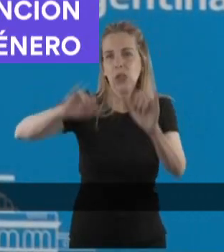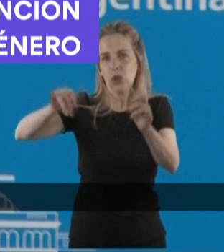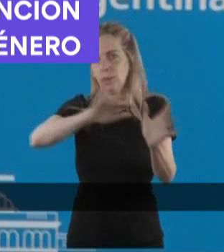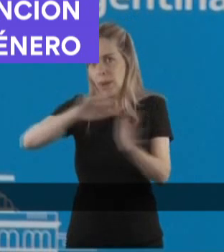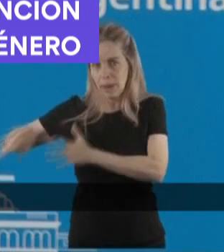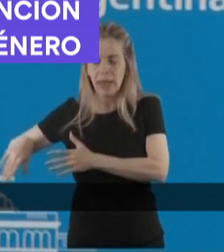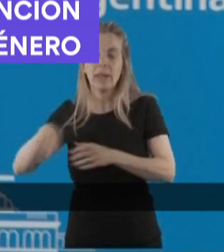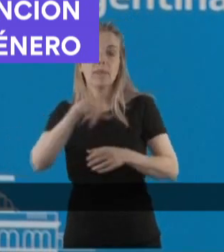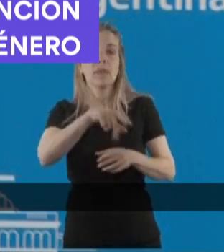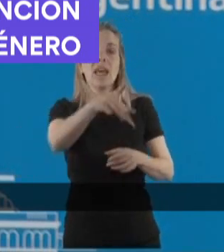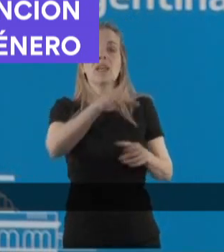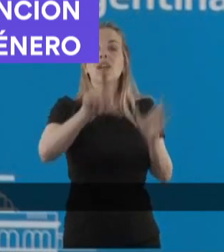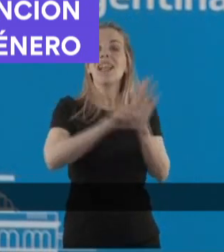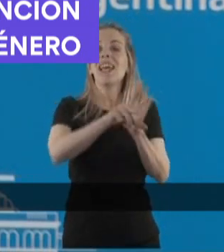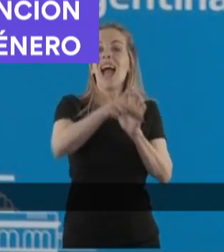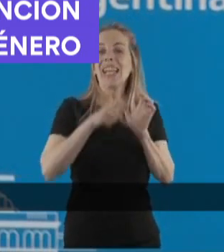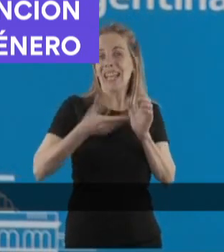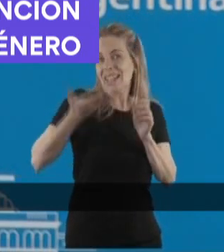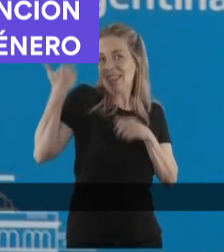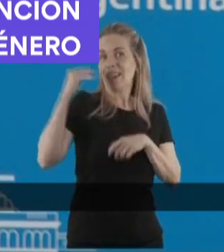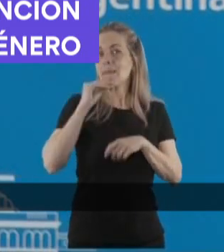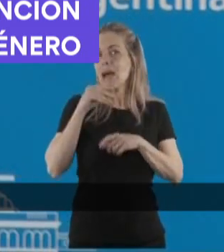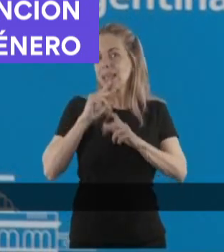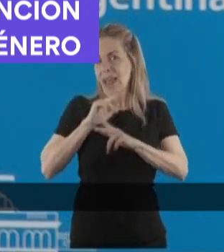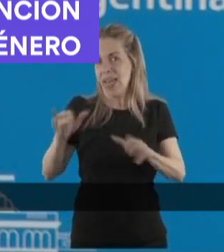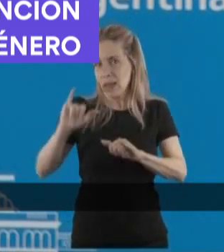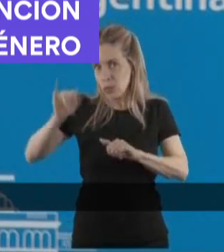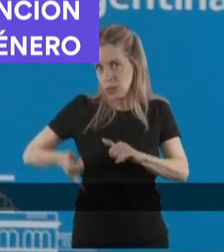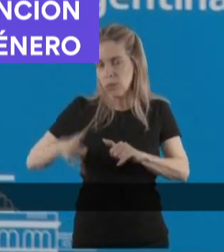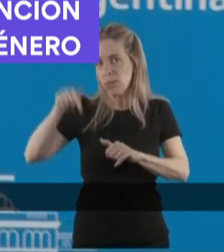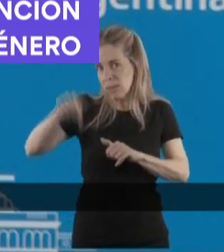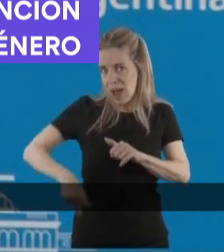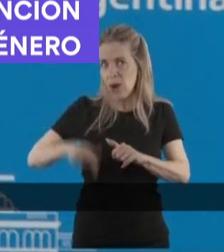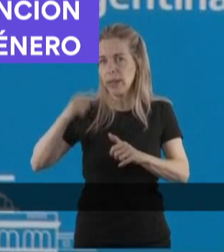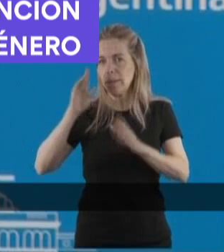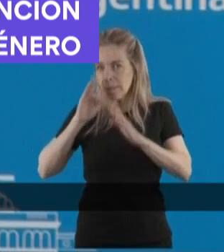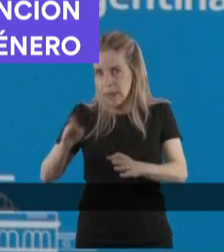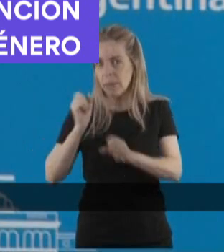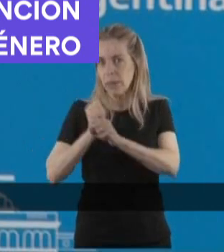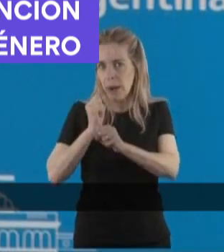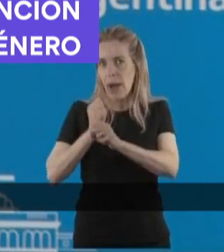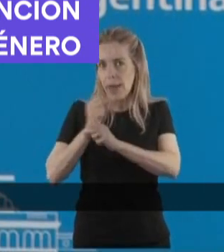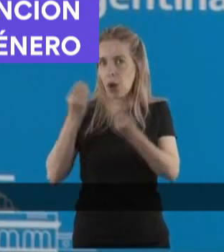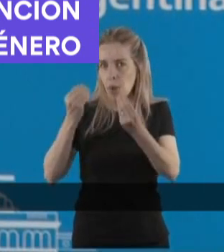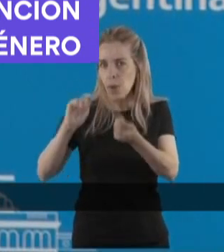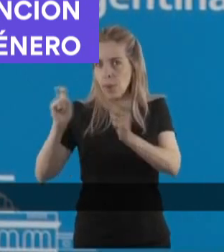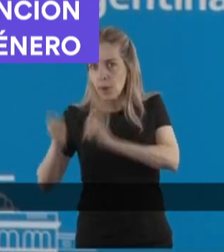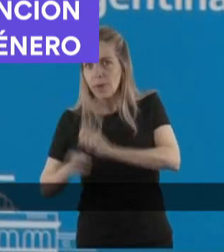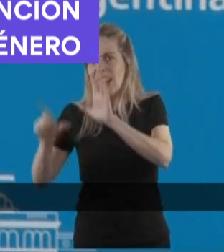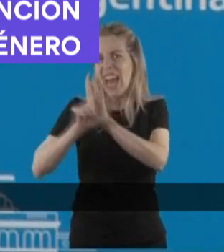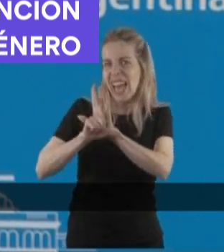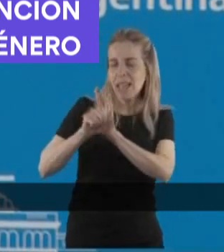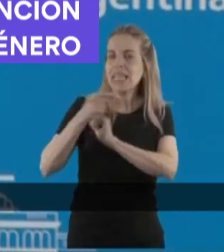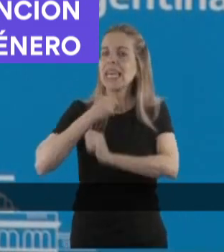alquileres. Como dijo ayer el presidente de la Cámara de Diputados, se va a trabajar, está trabajando él y está previendo presentar